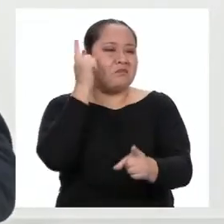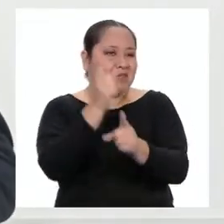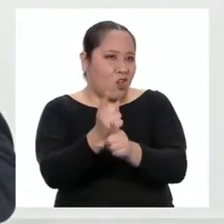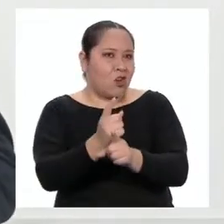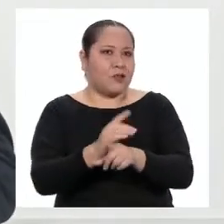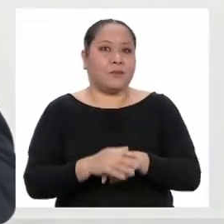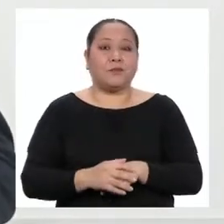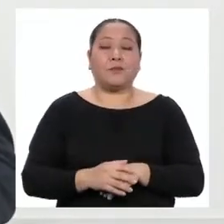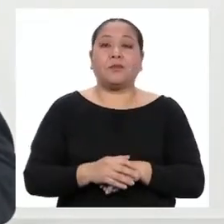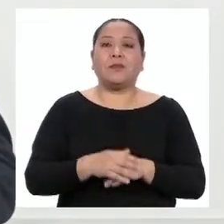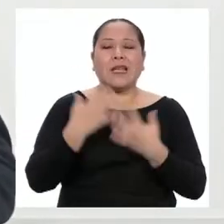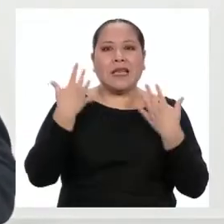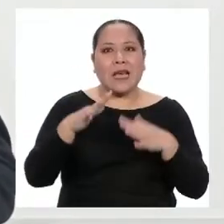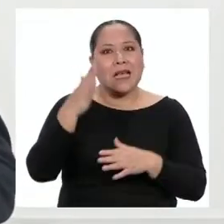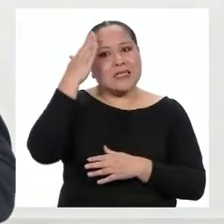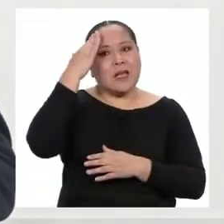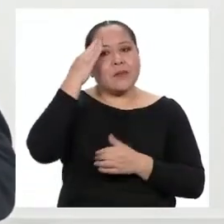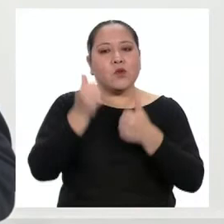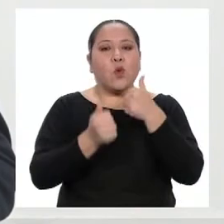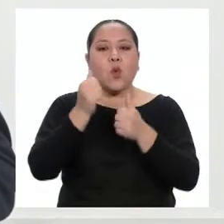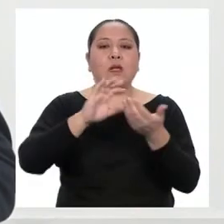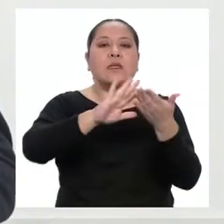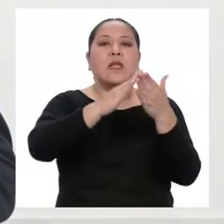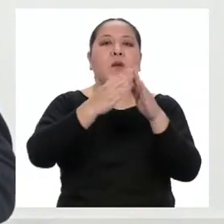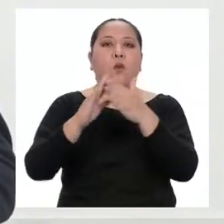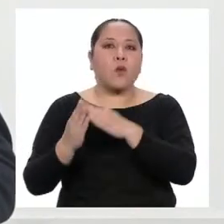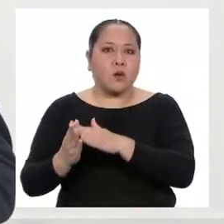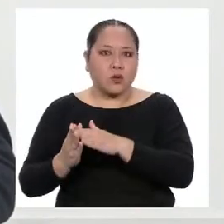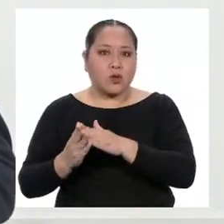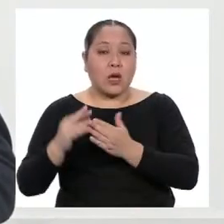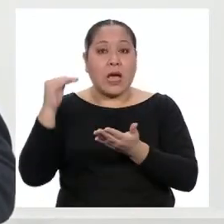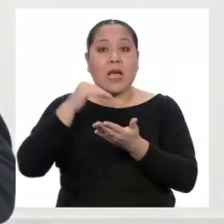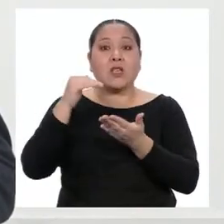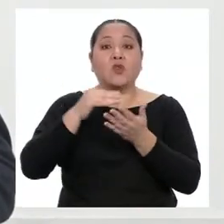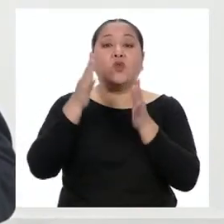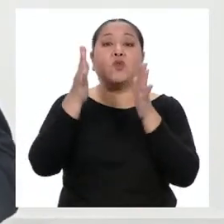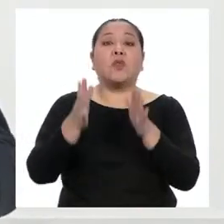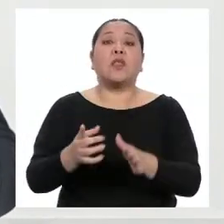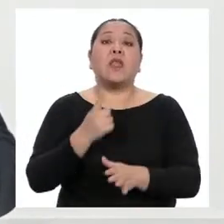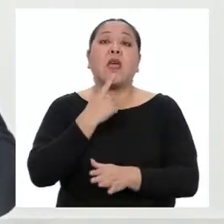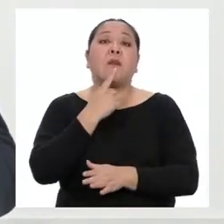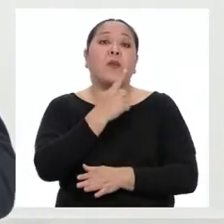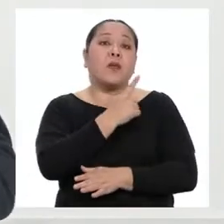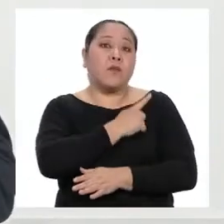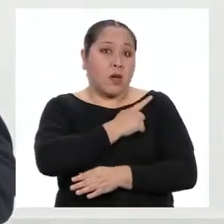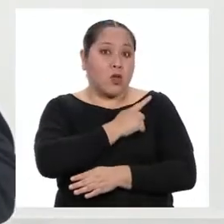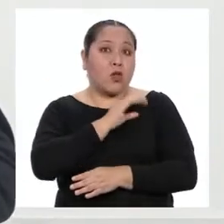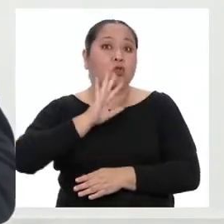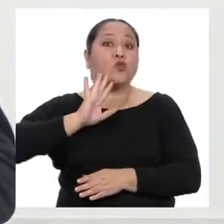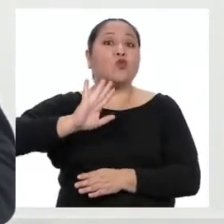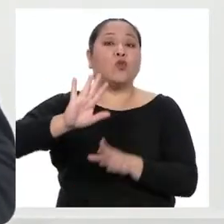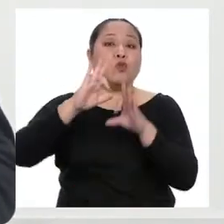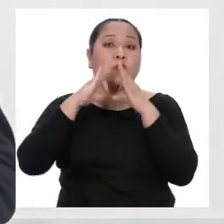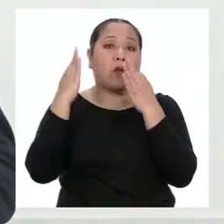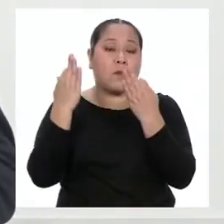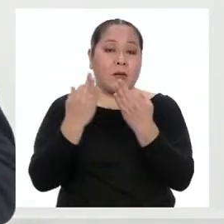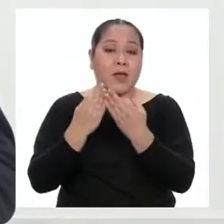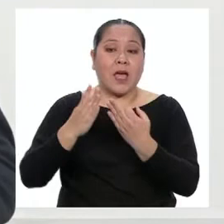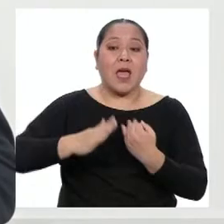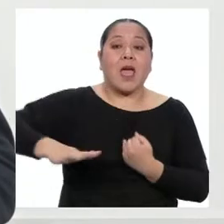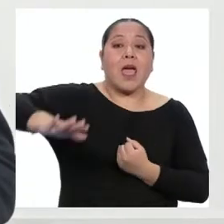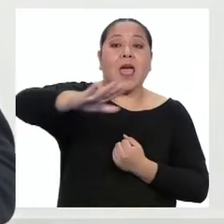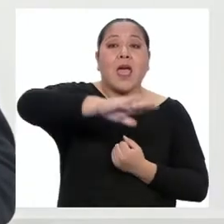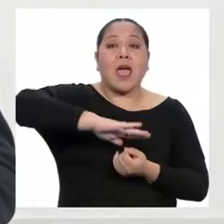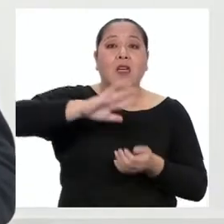¡Excelente! Tienes clara tu población. Estudiantes de primer año de secundaria y sus familiares. Ellos serían